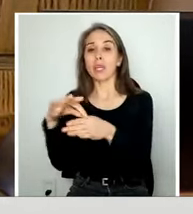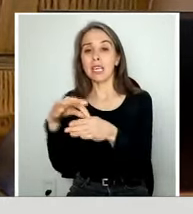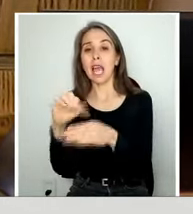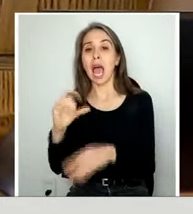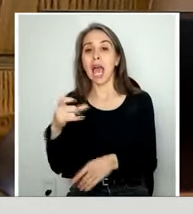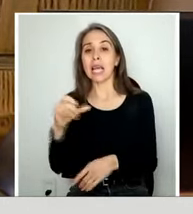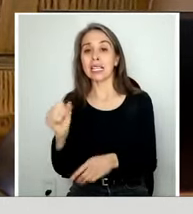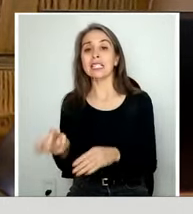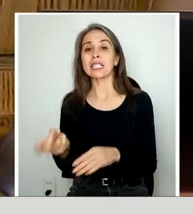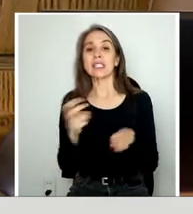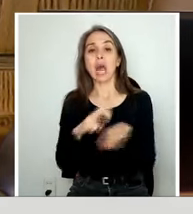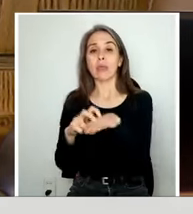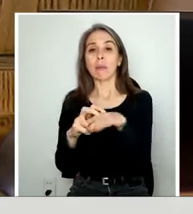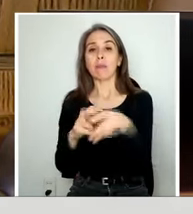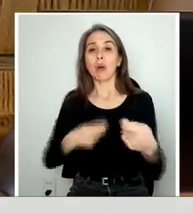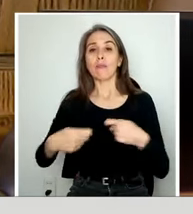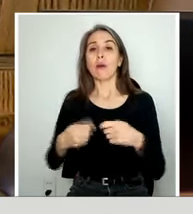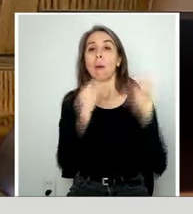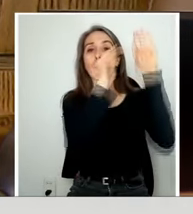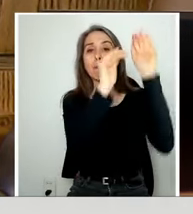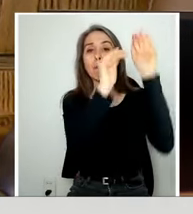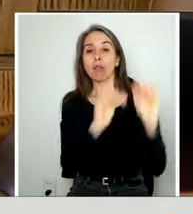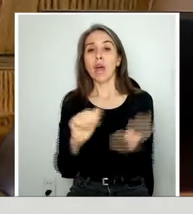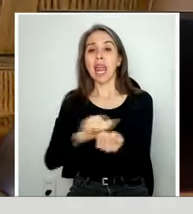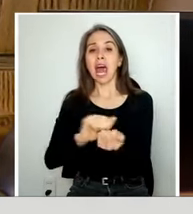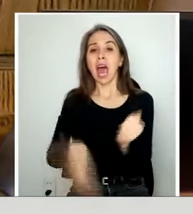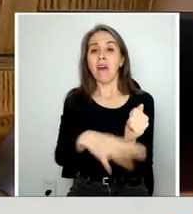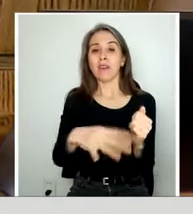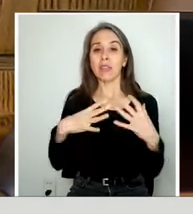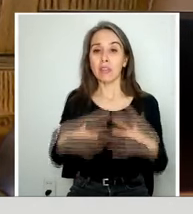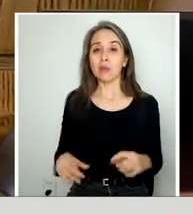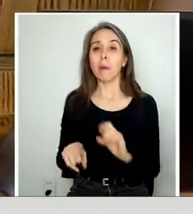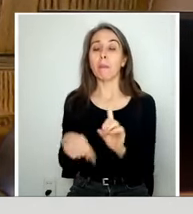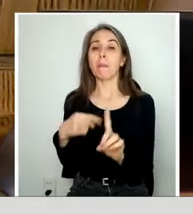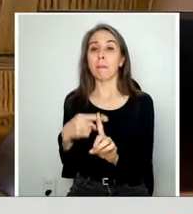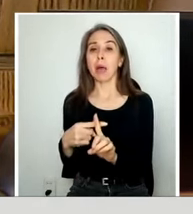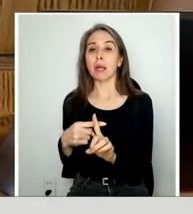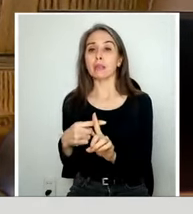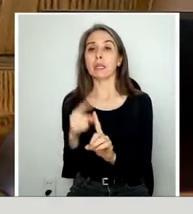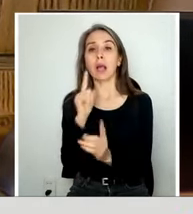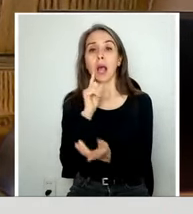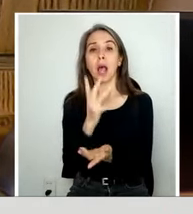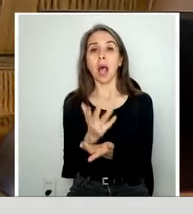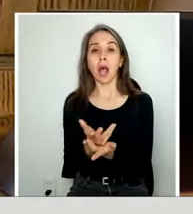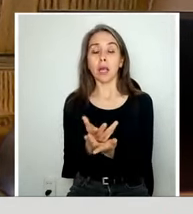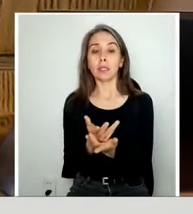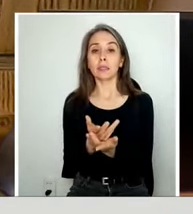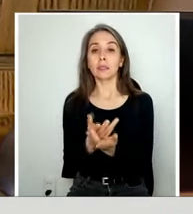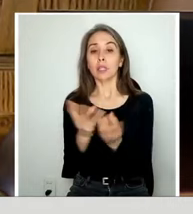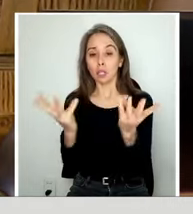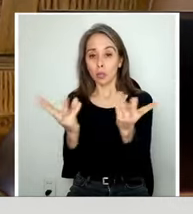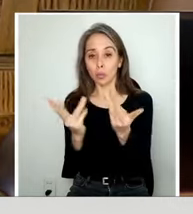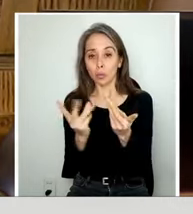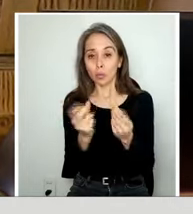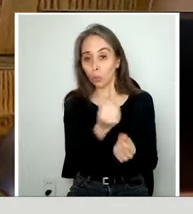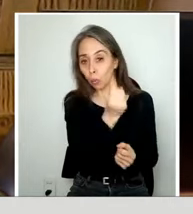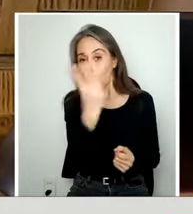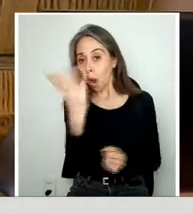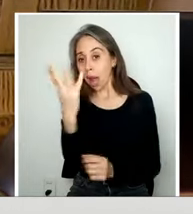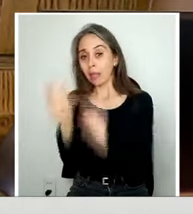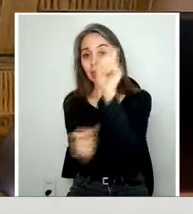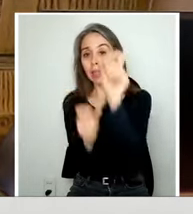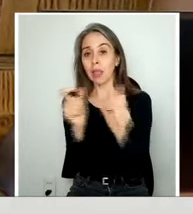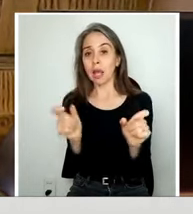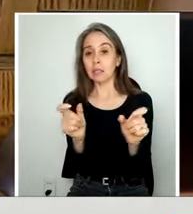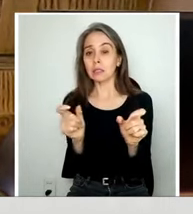vendedores bodegueros lavanderías y otros sumado a Ello hay una que cuantificar a todos Quienes se